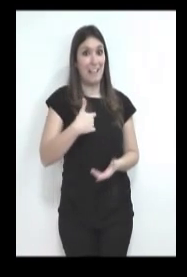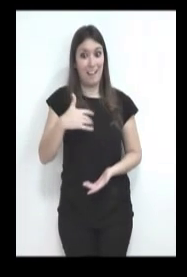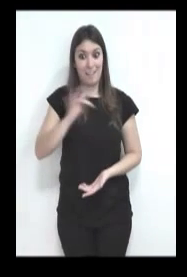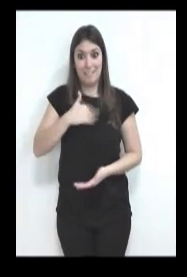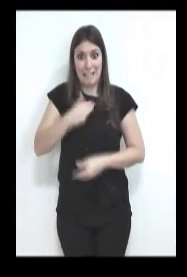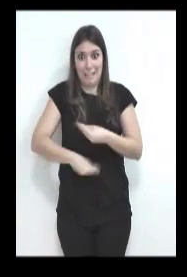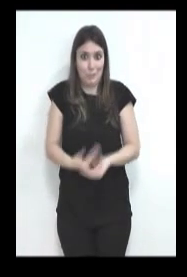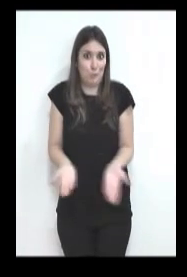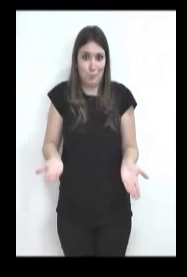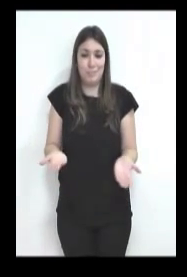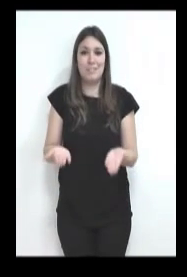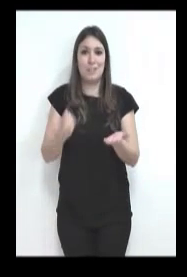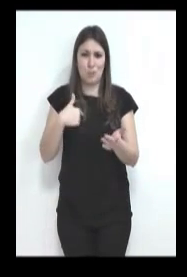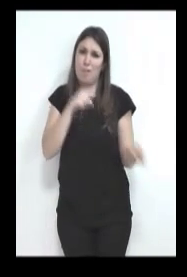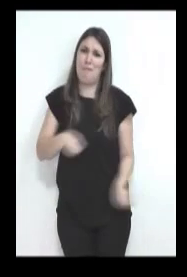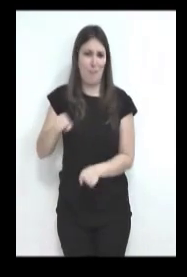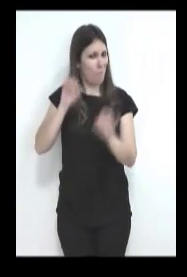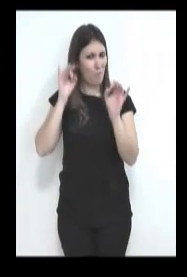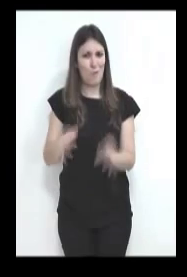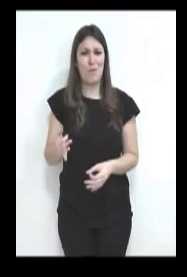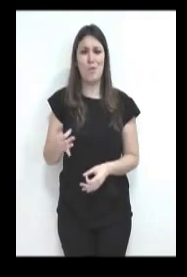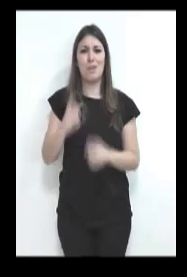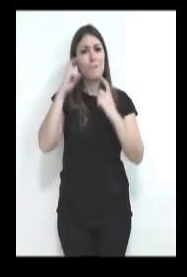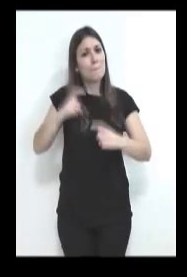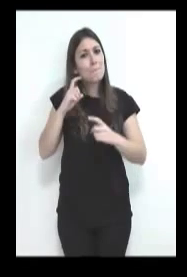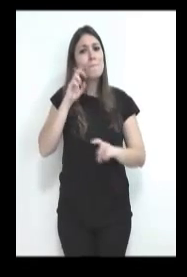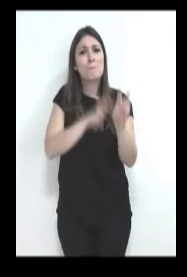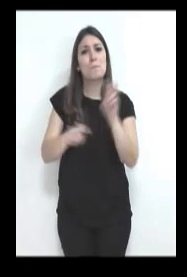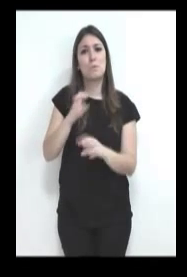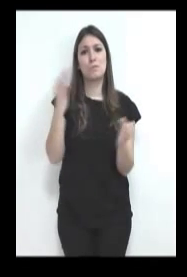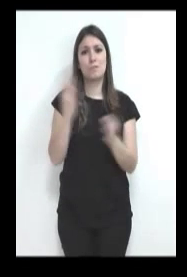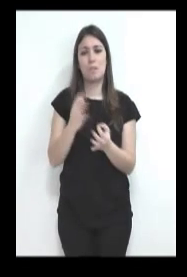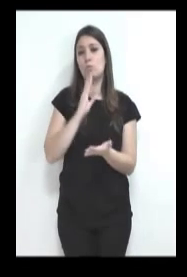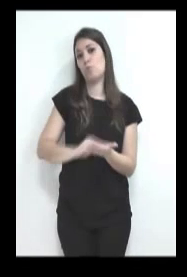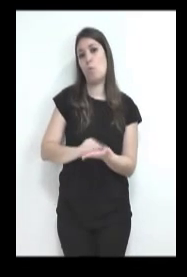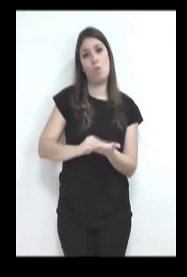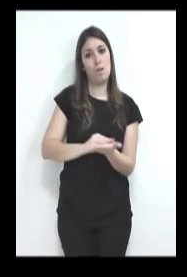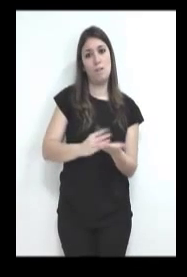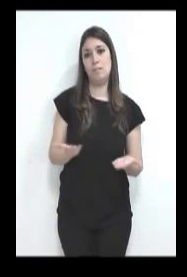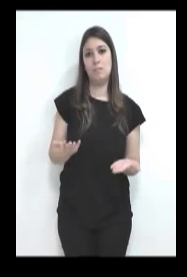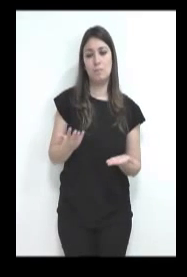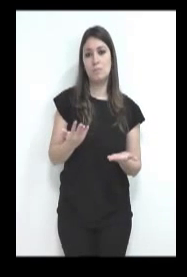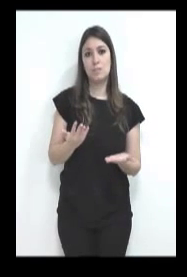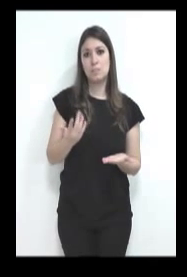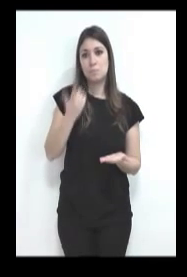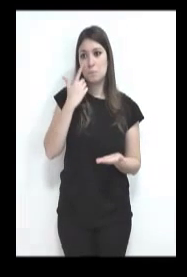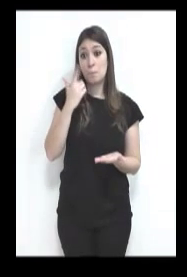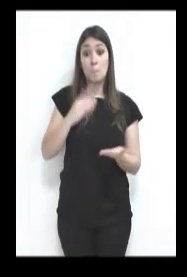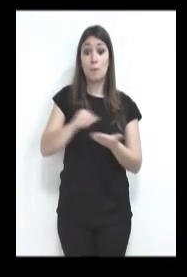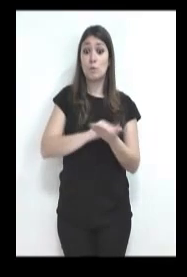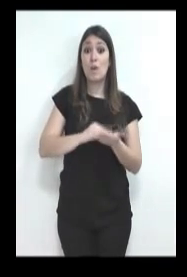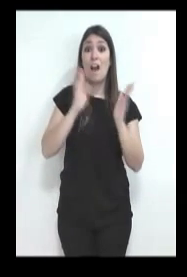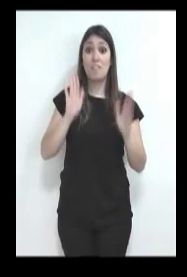lo he hecho, pues defiendo que tratemos de buscar las soluciones que permitan que